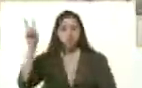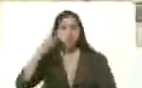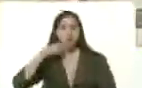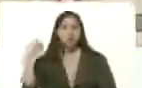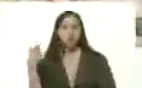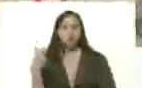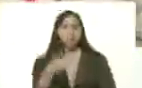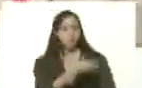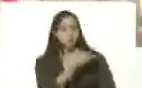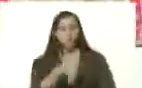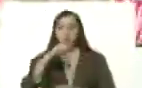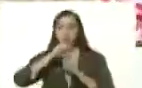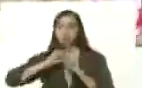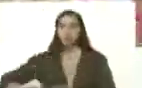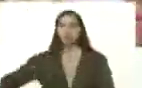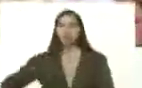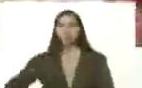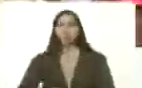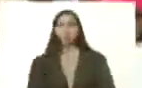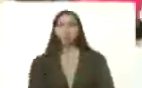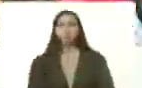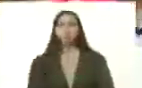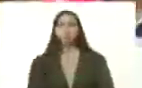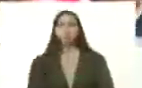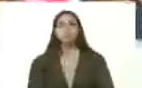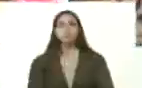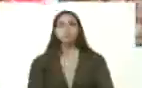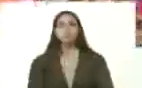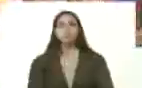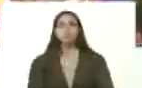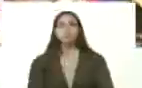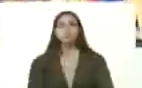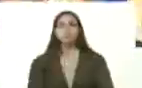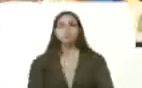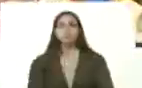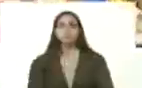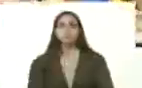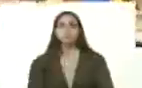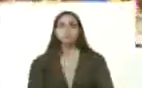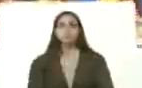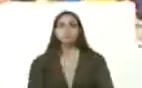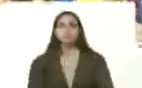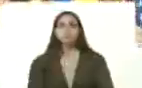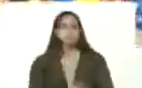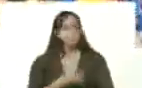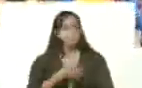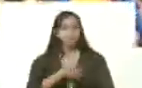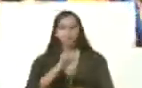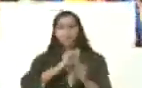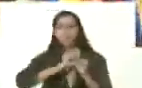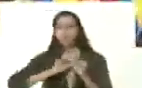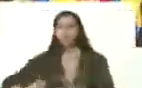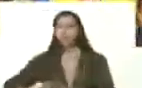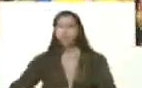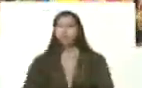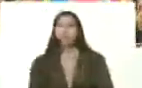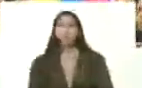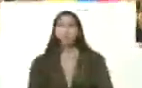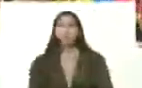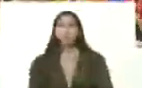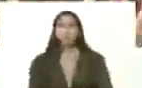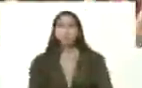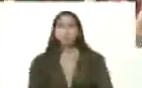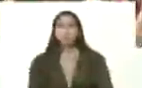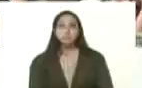rinde nadie. Nadie. O nos vamos a rendir. No nos vamos a